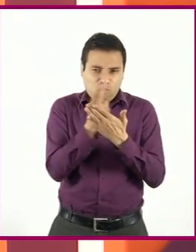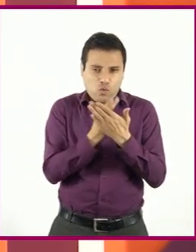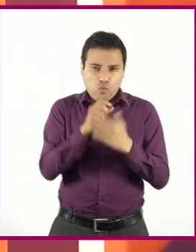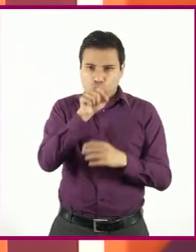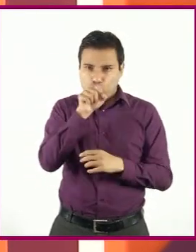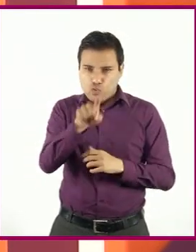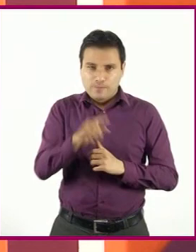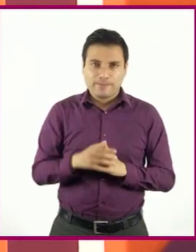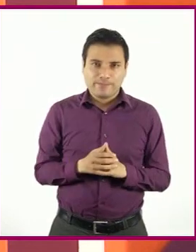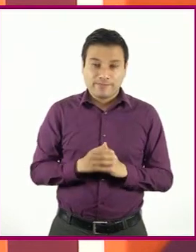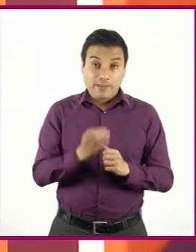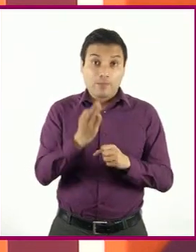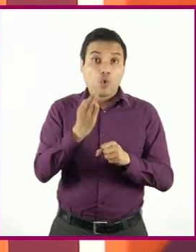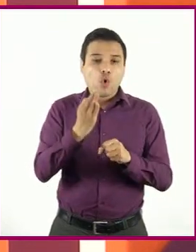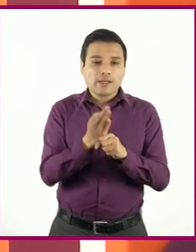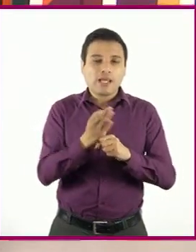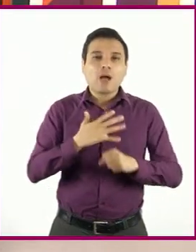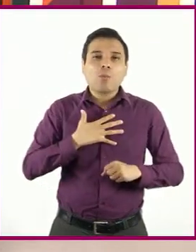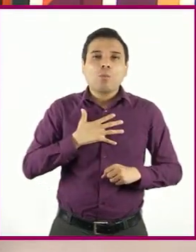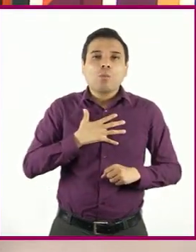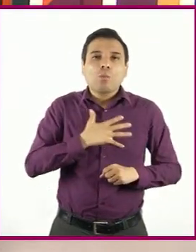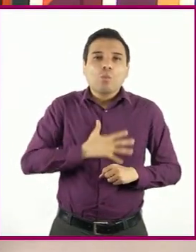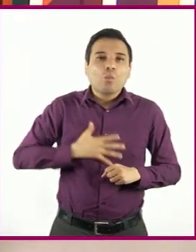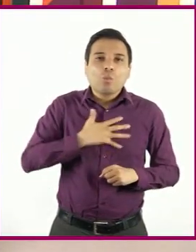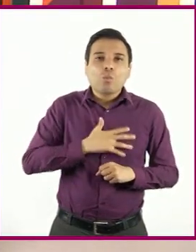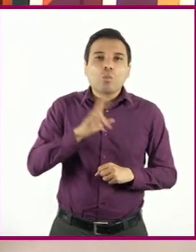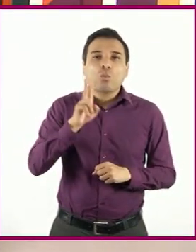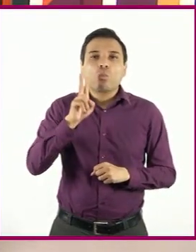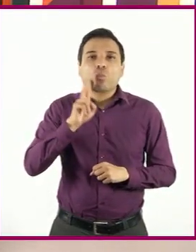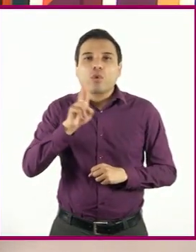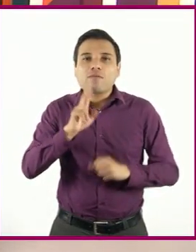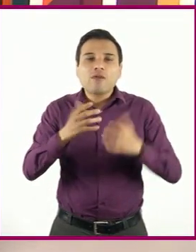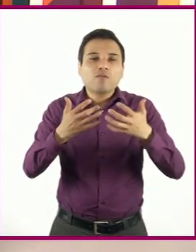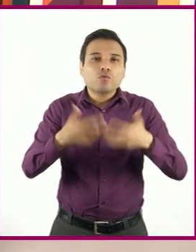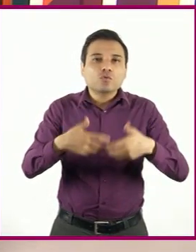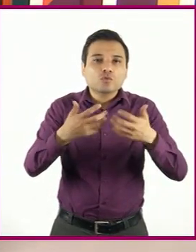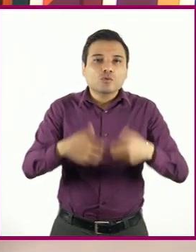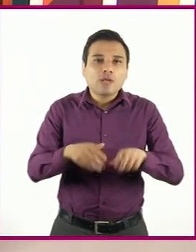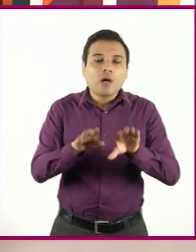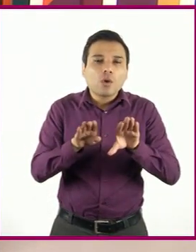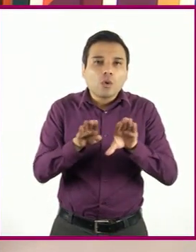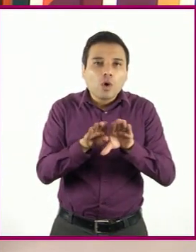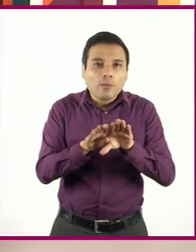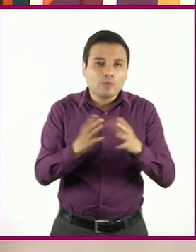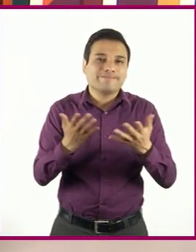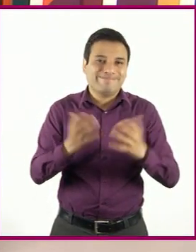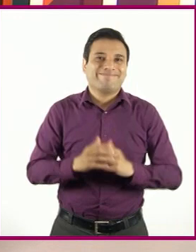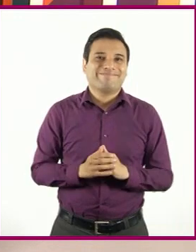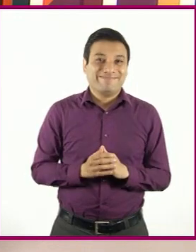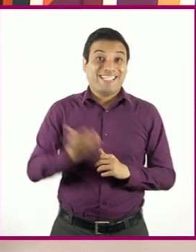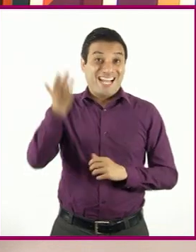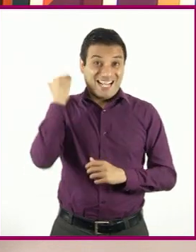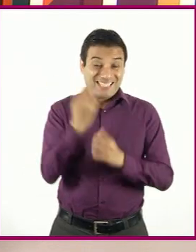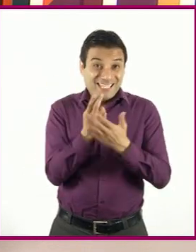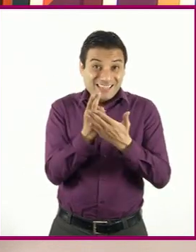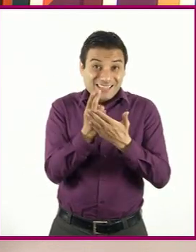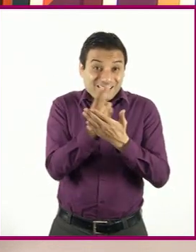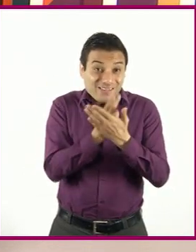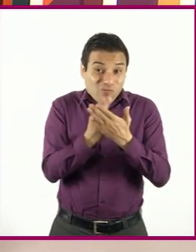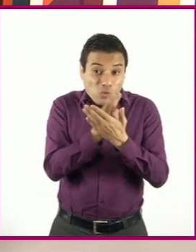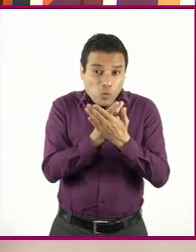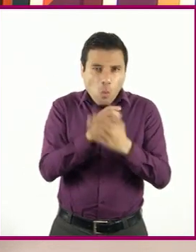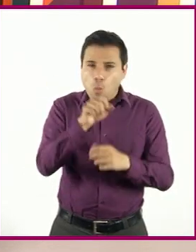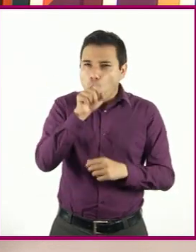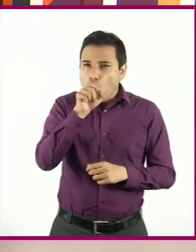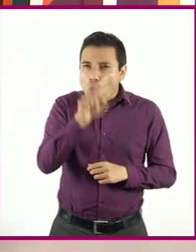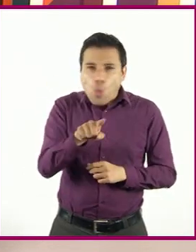ver el funcionamiento general del dispensador. Mira, es muy similar a lo que habíamos plasmado y nos permite ver